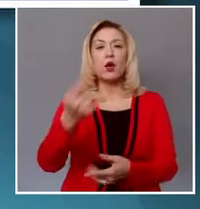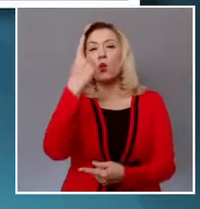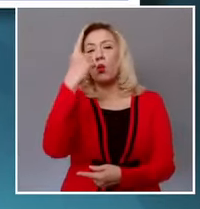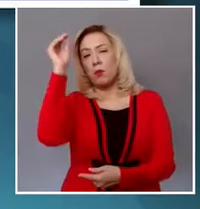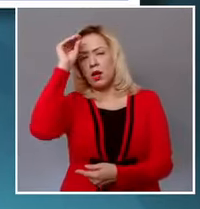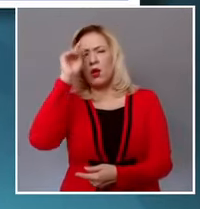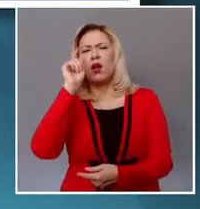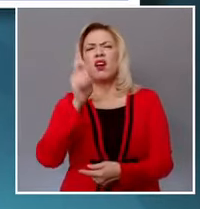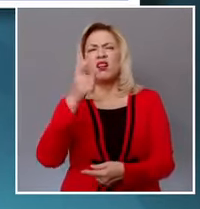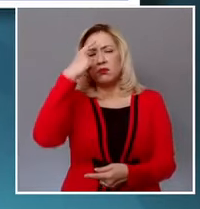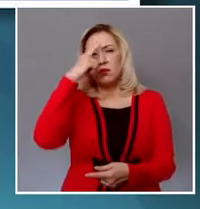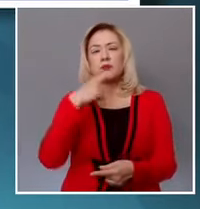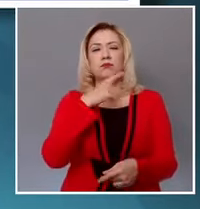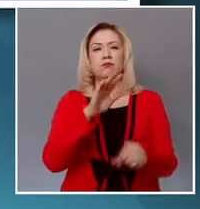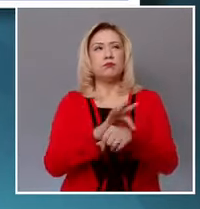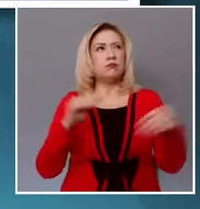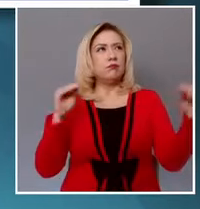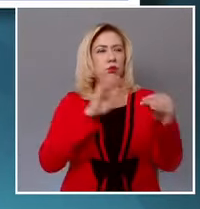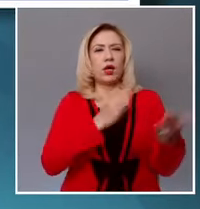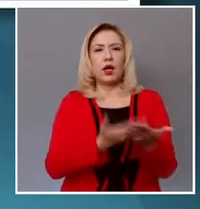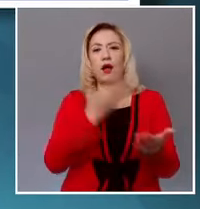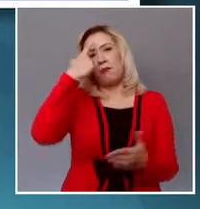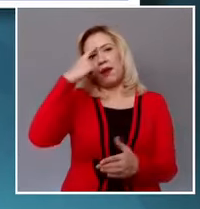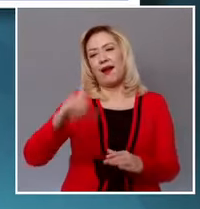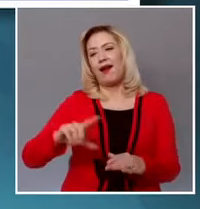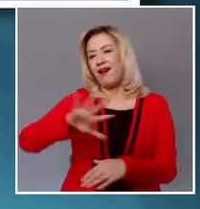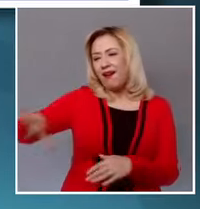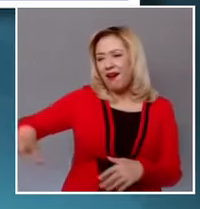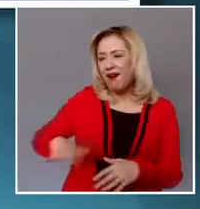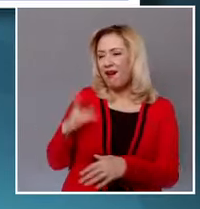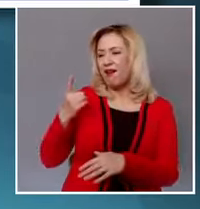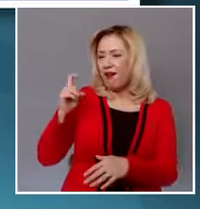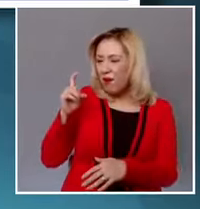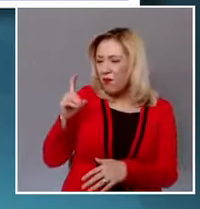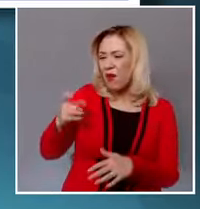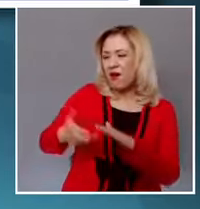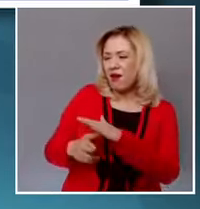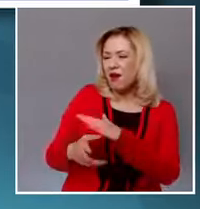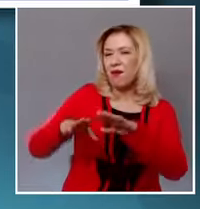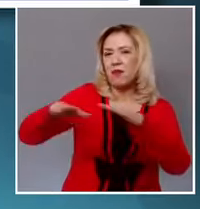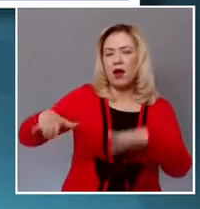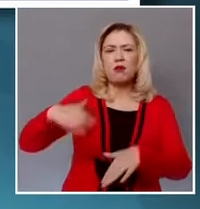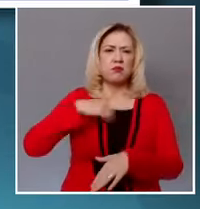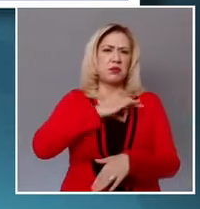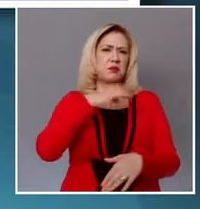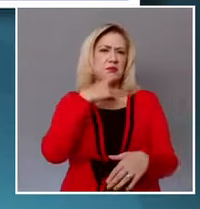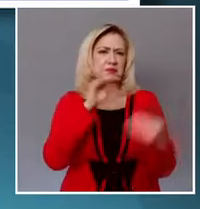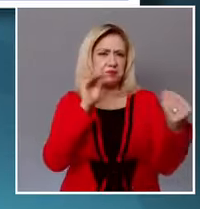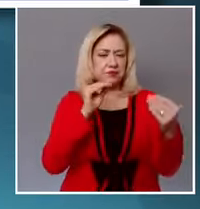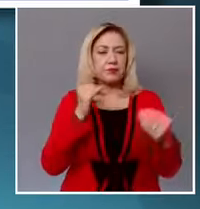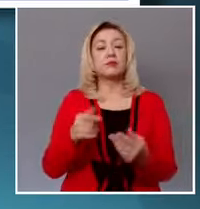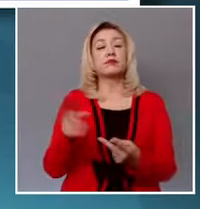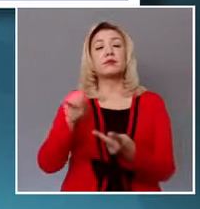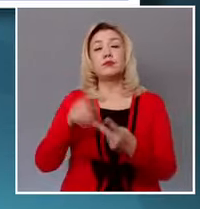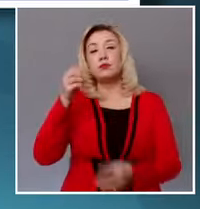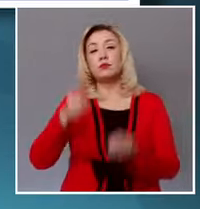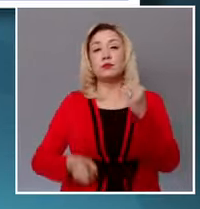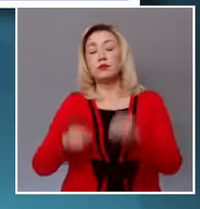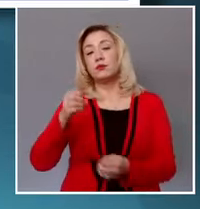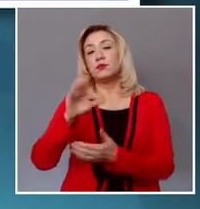amparo en materia ambiental, principio de concentración en el juicio mercantil y la improcedencia de la suspensión en el juicio de